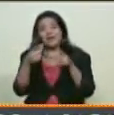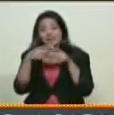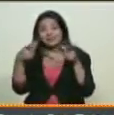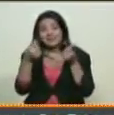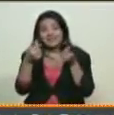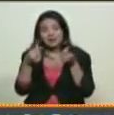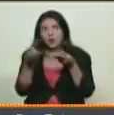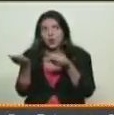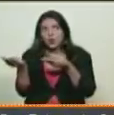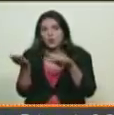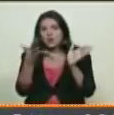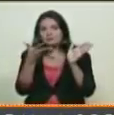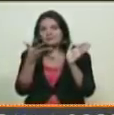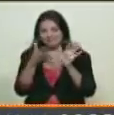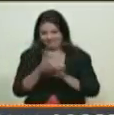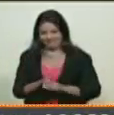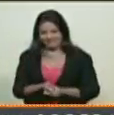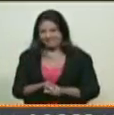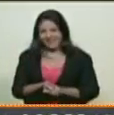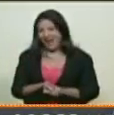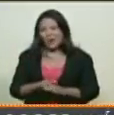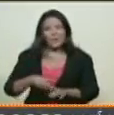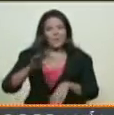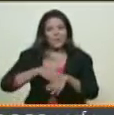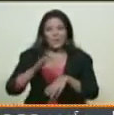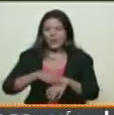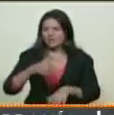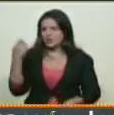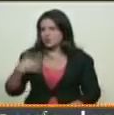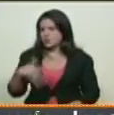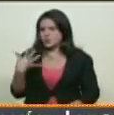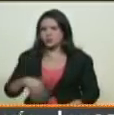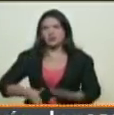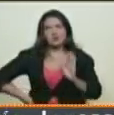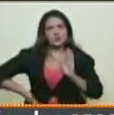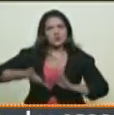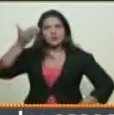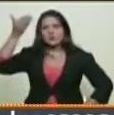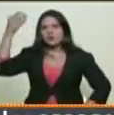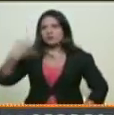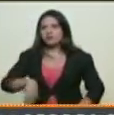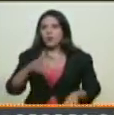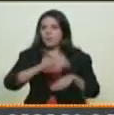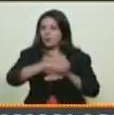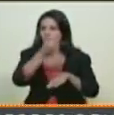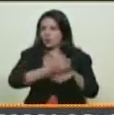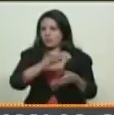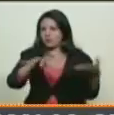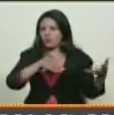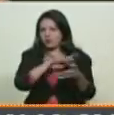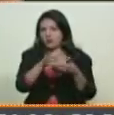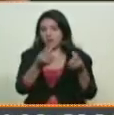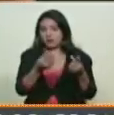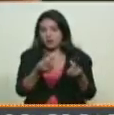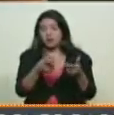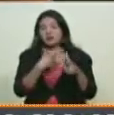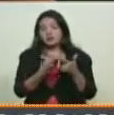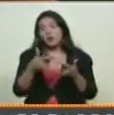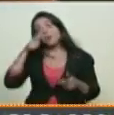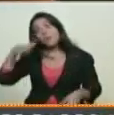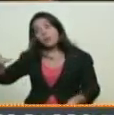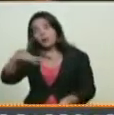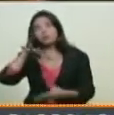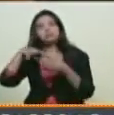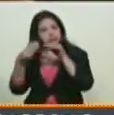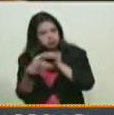moneda por los índices bárbaros inducidos de inflación a los cuales nos han sometido y nuestro y nuestro pueblo se